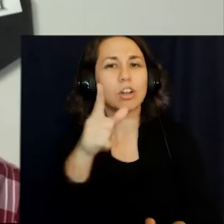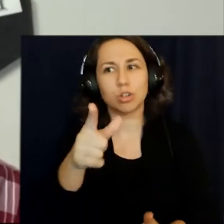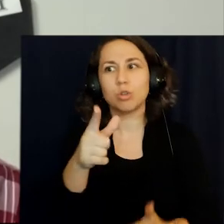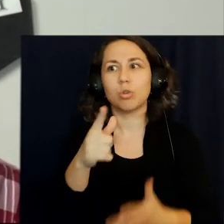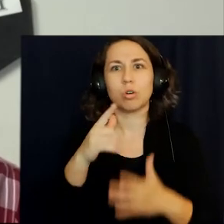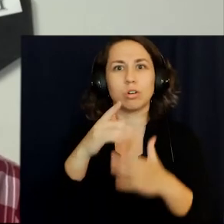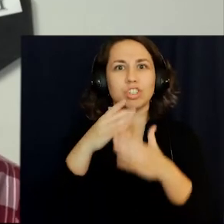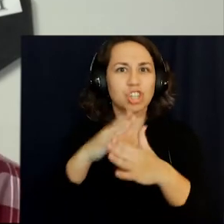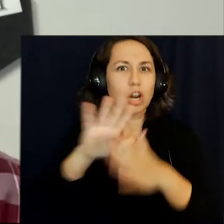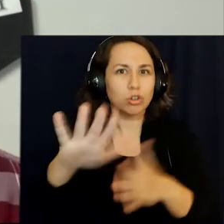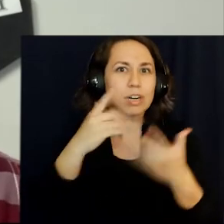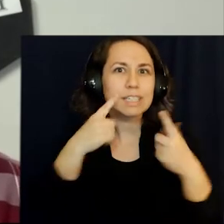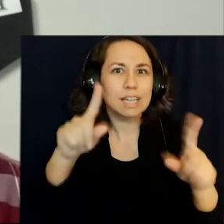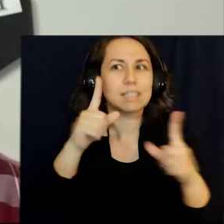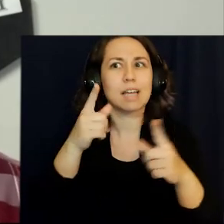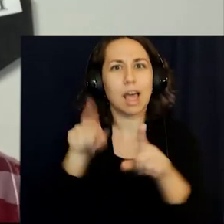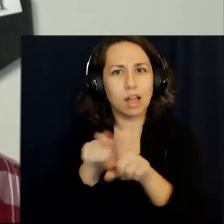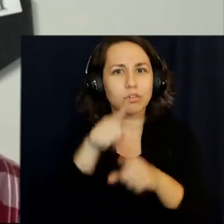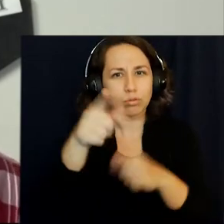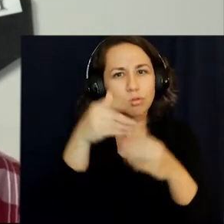estamos orgullosos de ustedes.